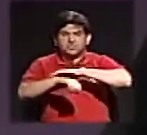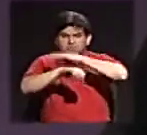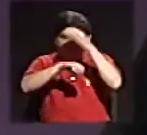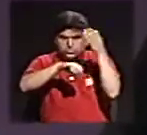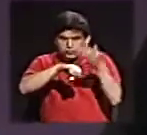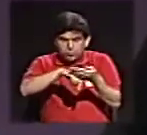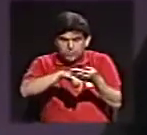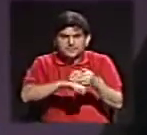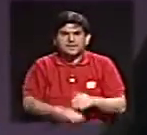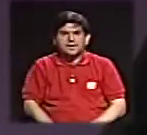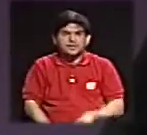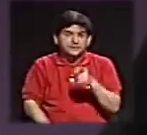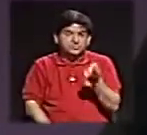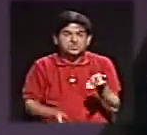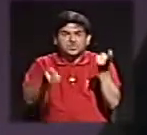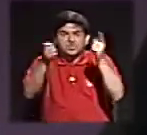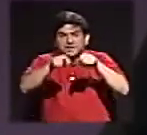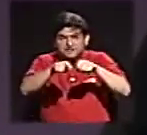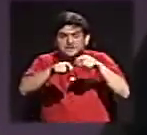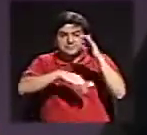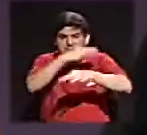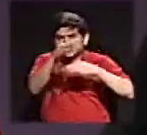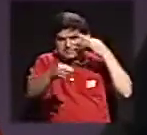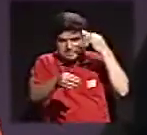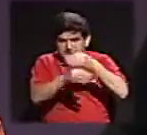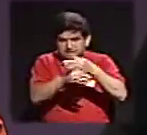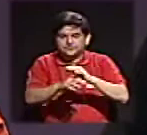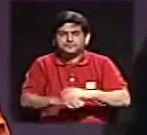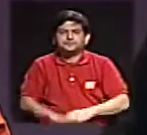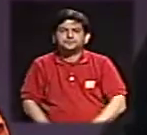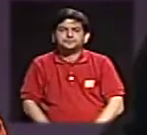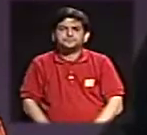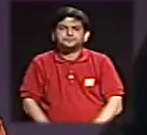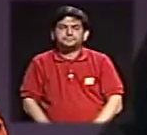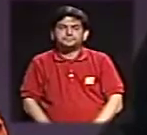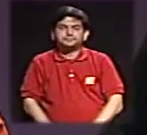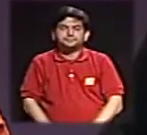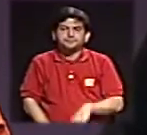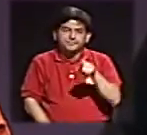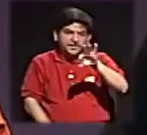embarazo, ¿verdad?, de este tipo, ¿verdad? Entonces, en ese